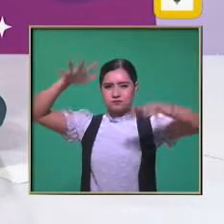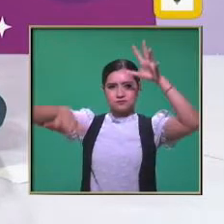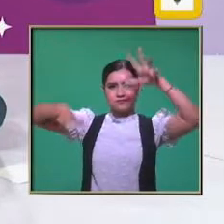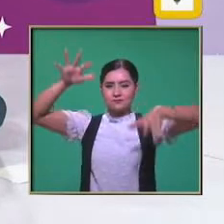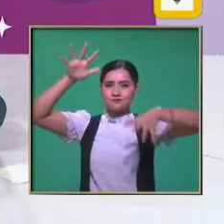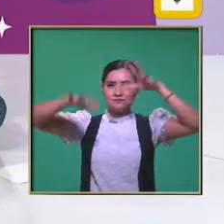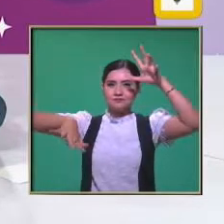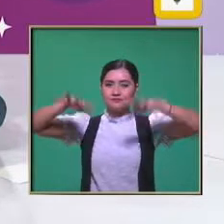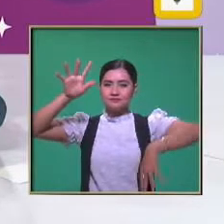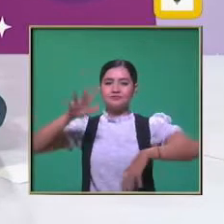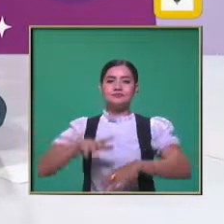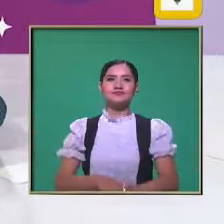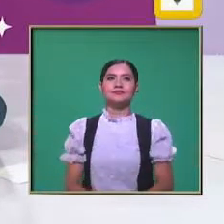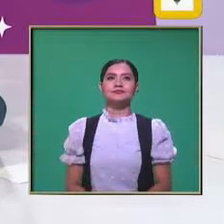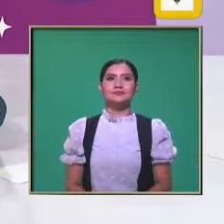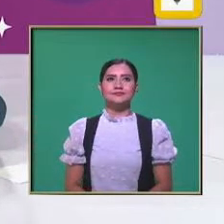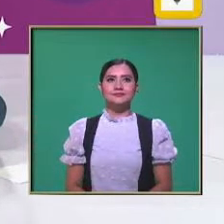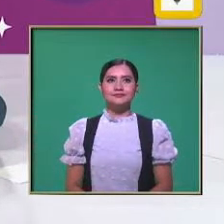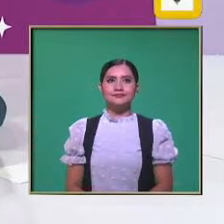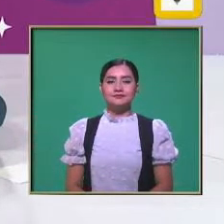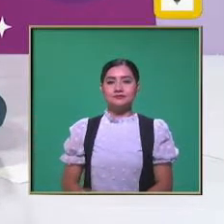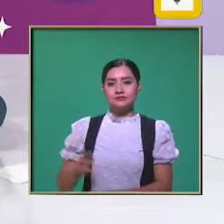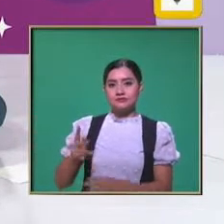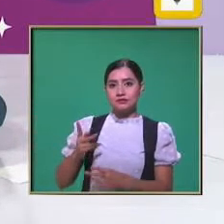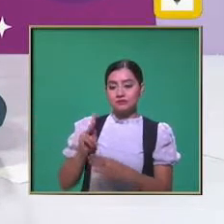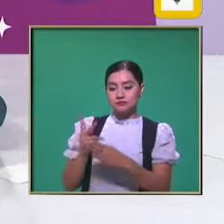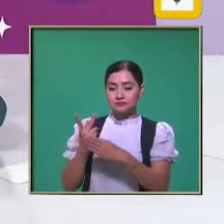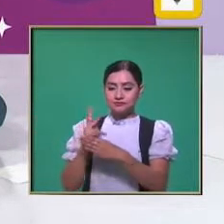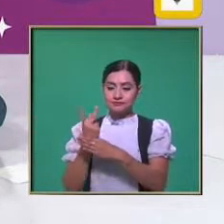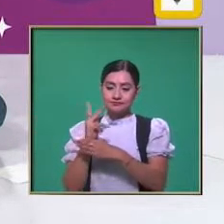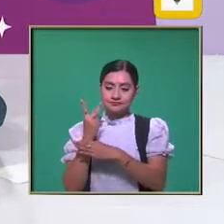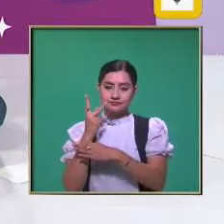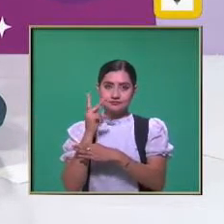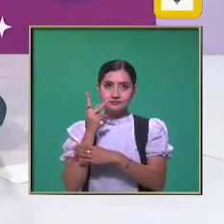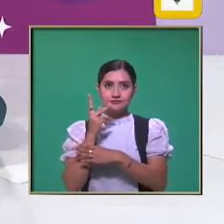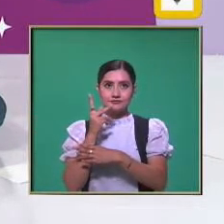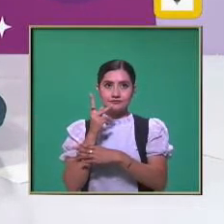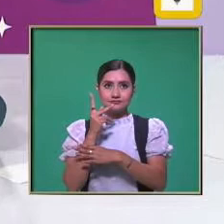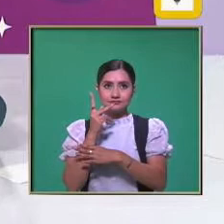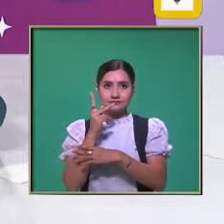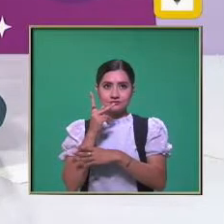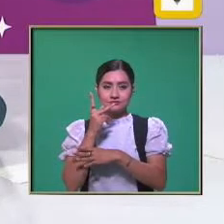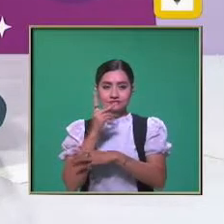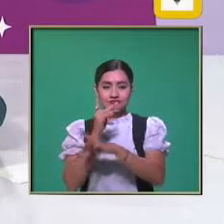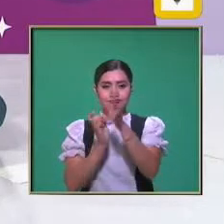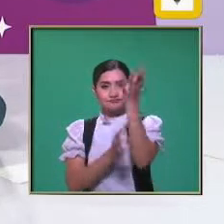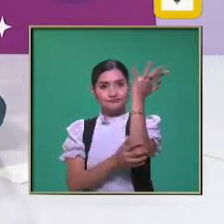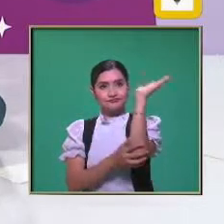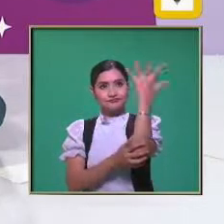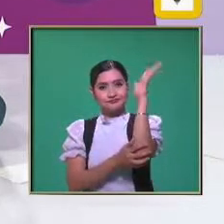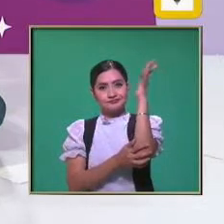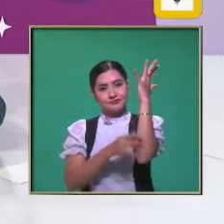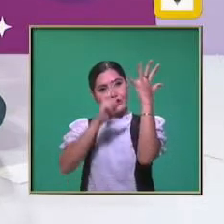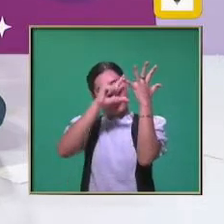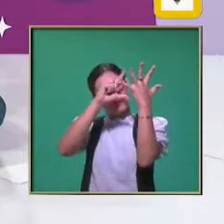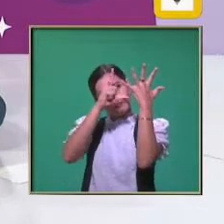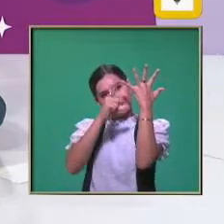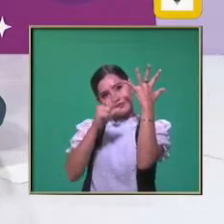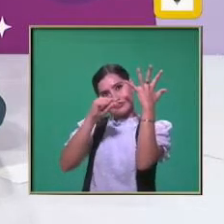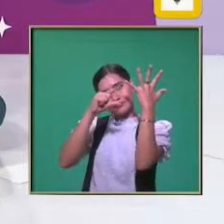lluvia, crece el pasto y el árbol. ¿Caen las hojas?